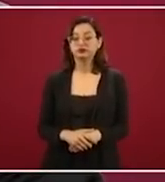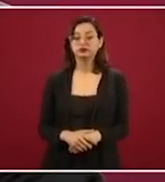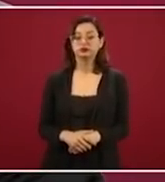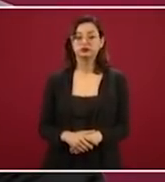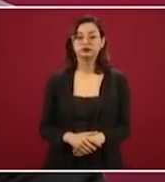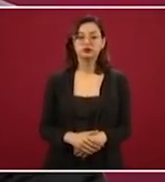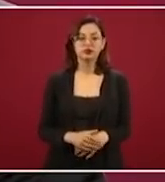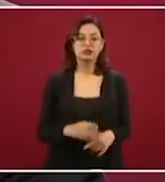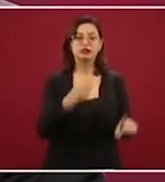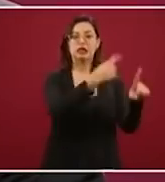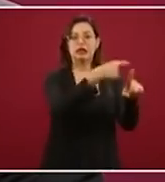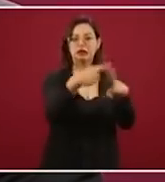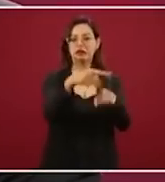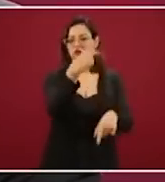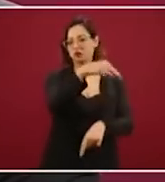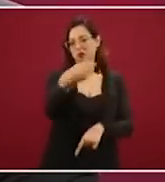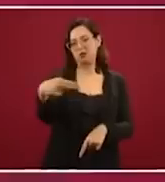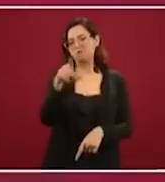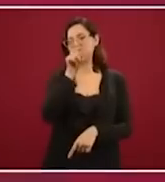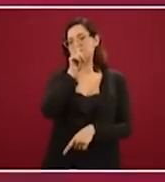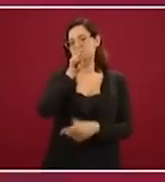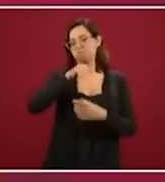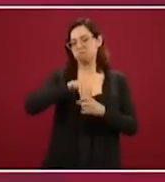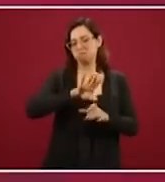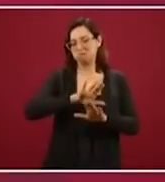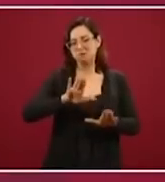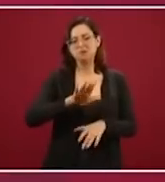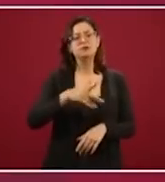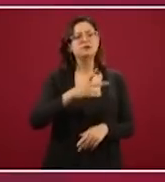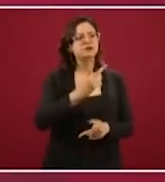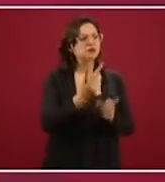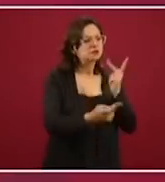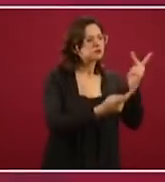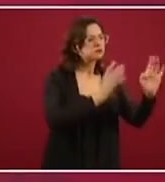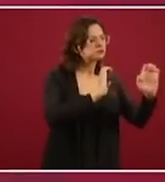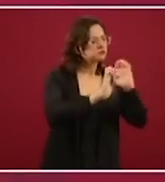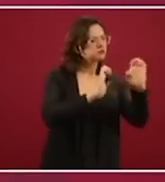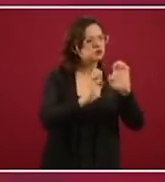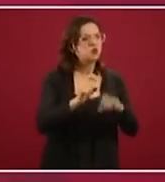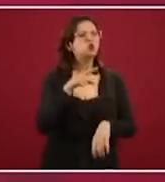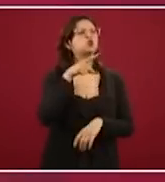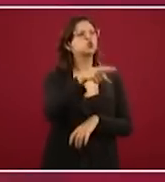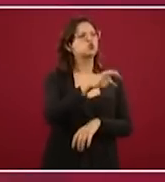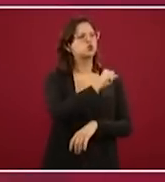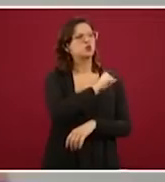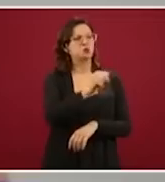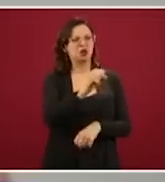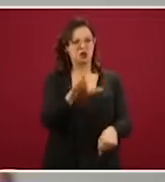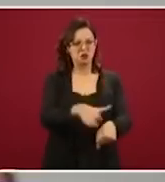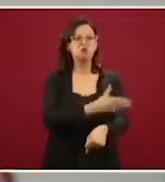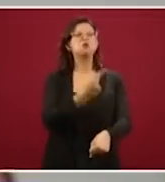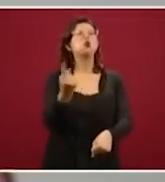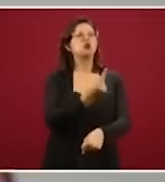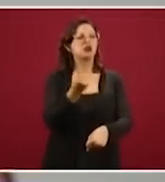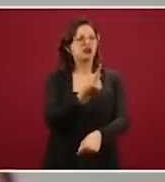guardando el anonimato, en esas entrevistas les preguntan por qué tomaron la decisión